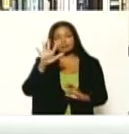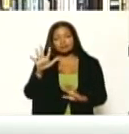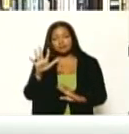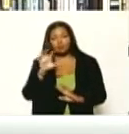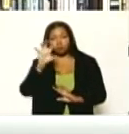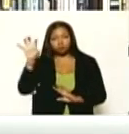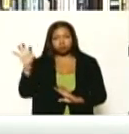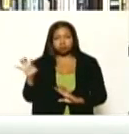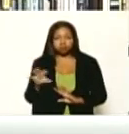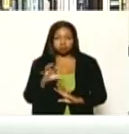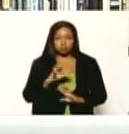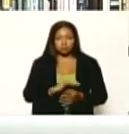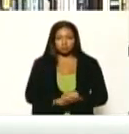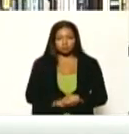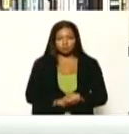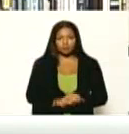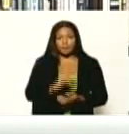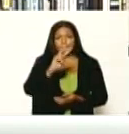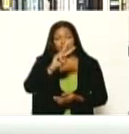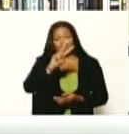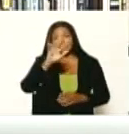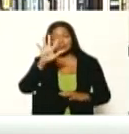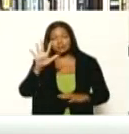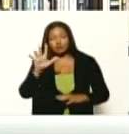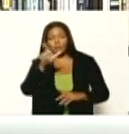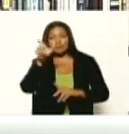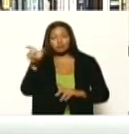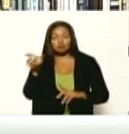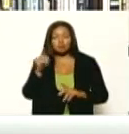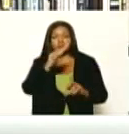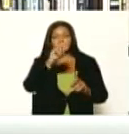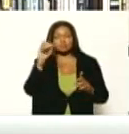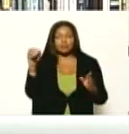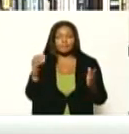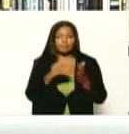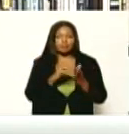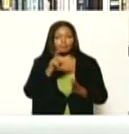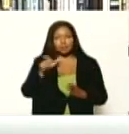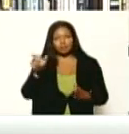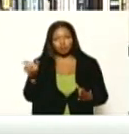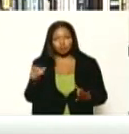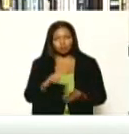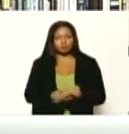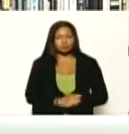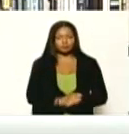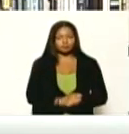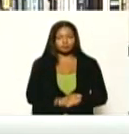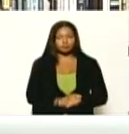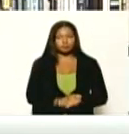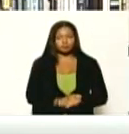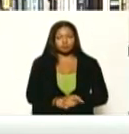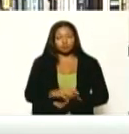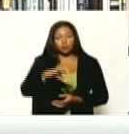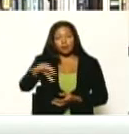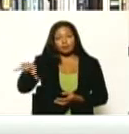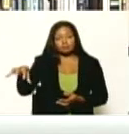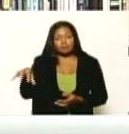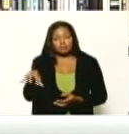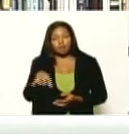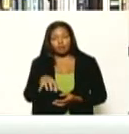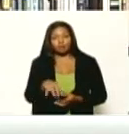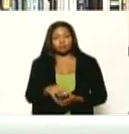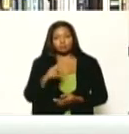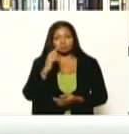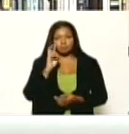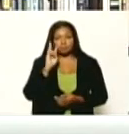país. 25 casos por 100.000 habitantes. Y en estos estados que voy a leer, miren